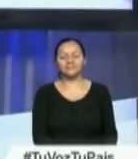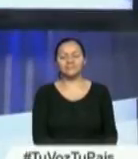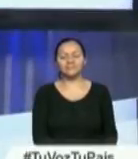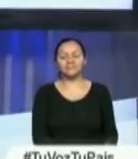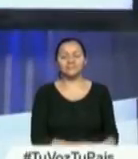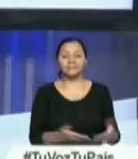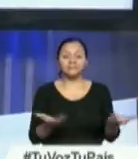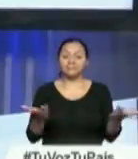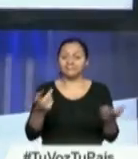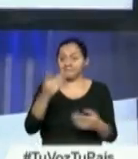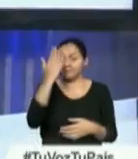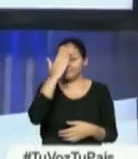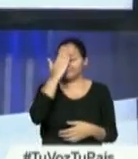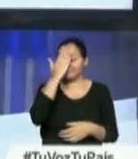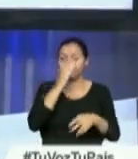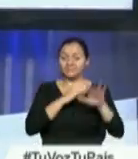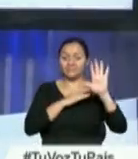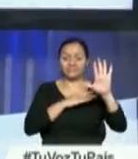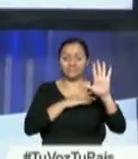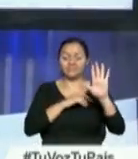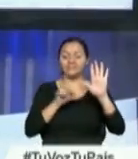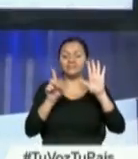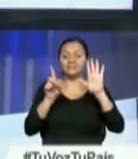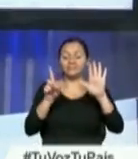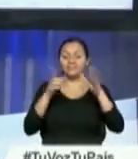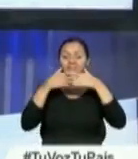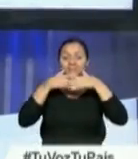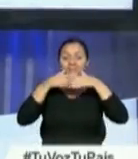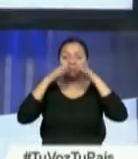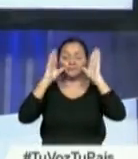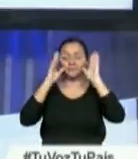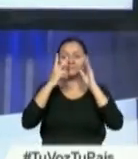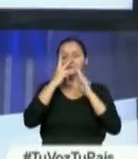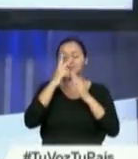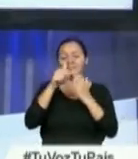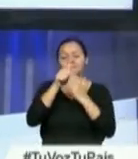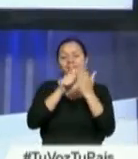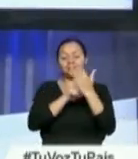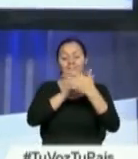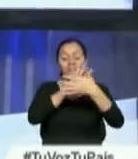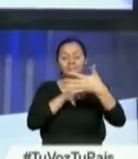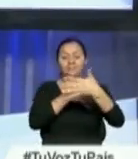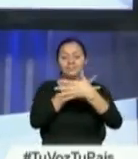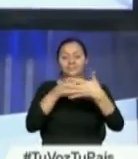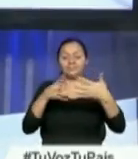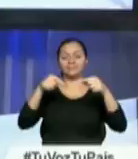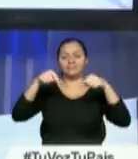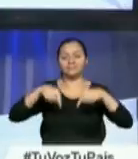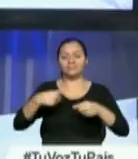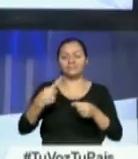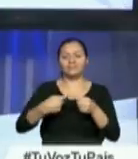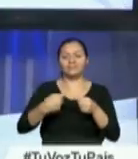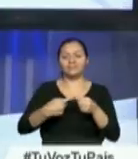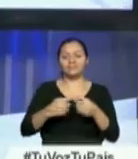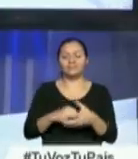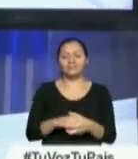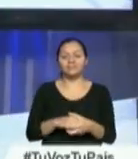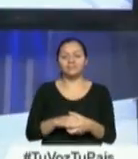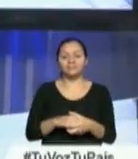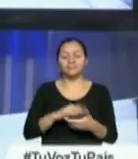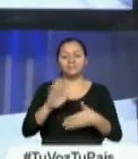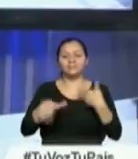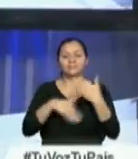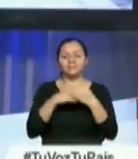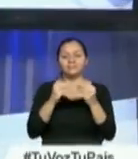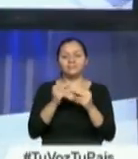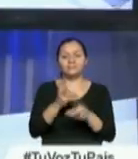Así que ya lo sabe, este 5 y 6 de diciembre usted tiene una amplia agenda que cumplir aquí en la Carita de Dios. Eso sí, con mucho